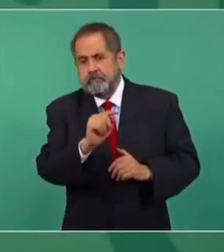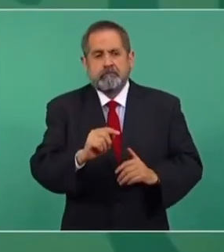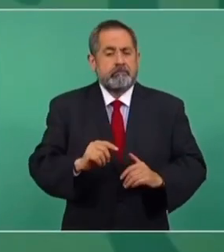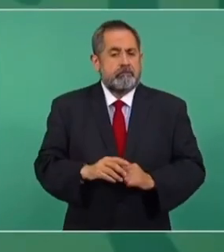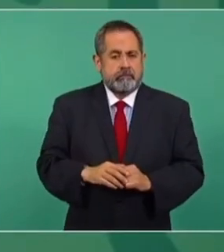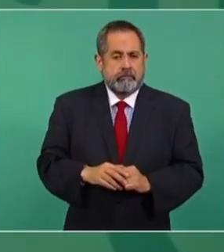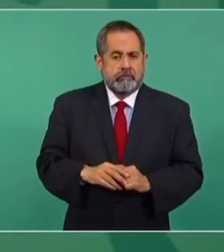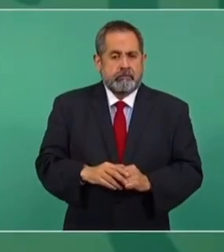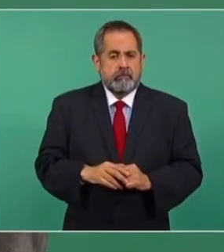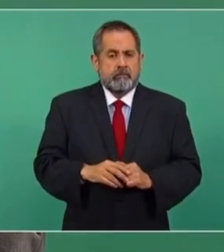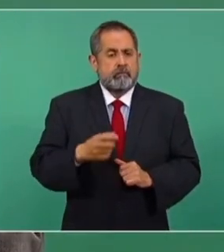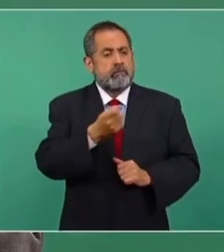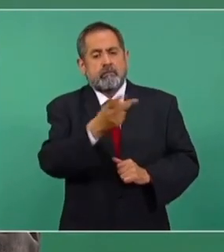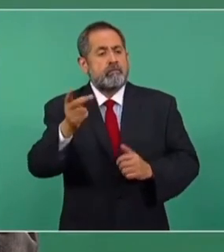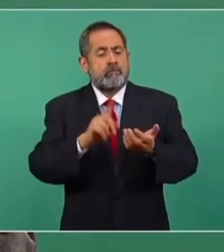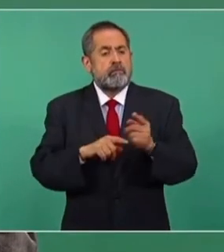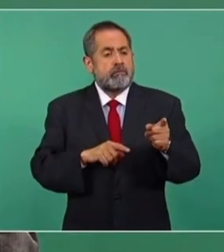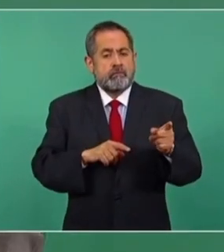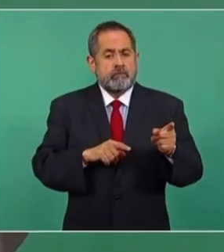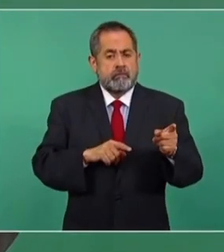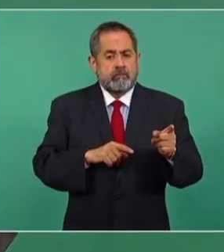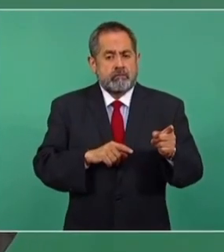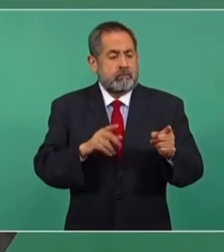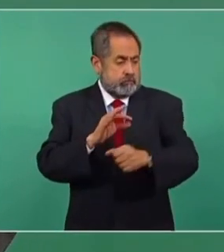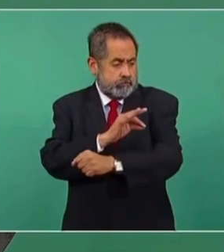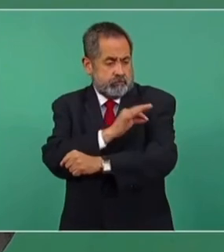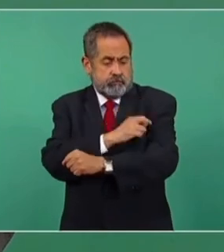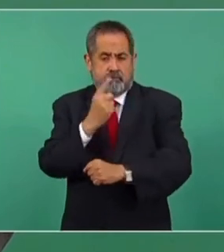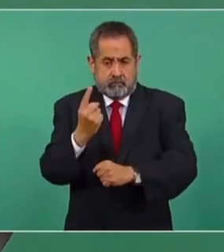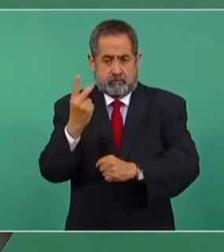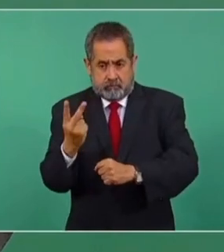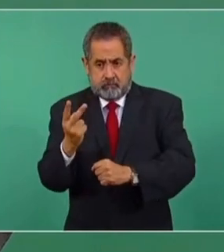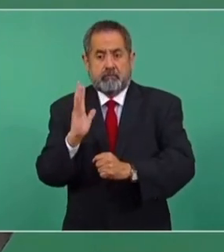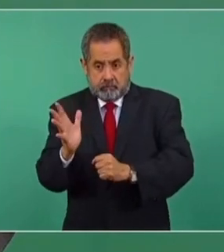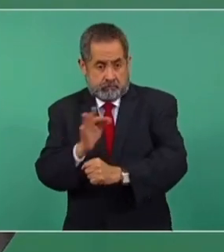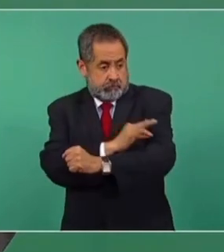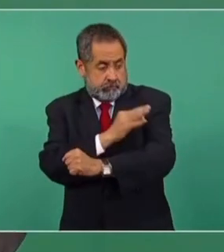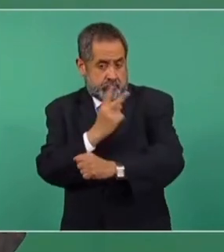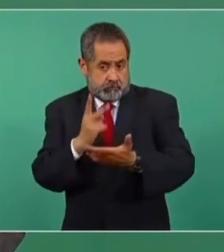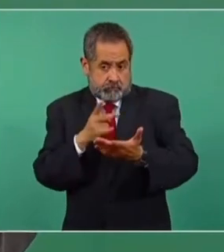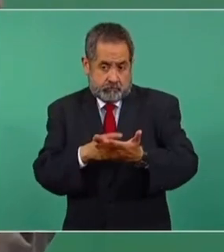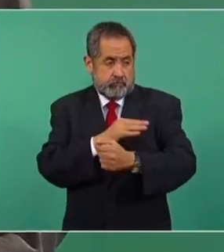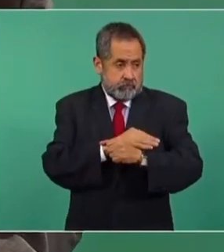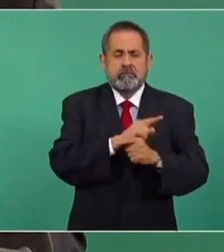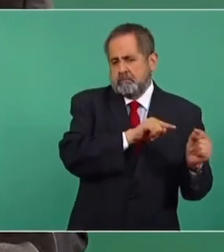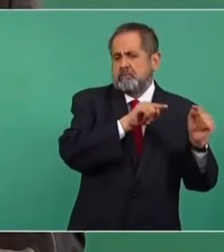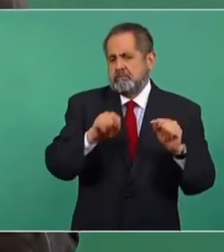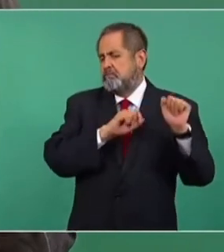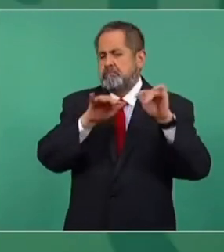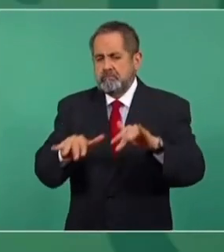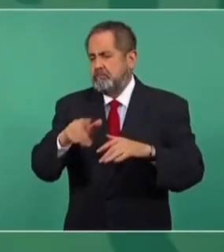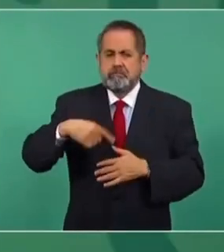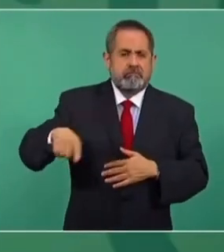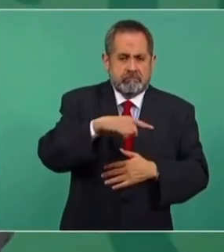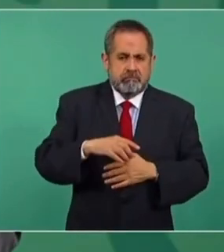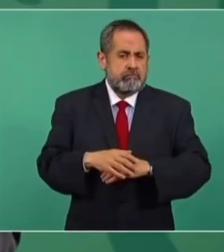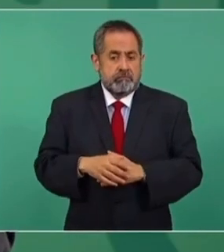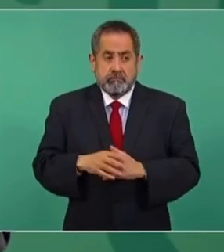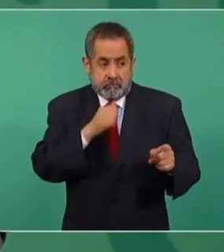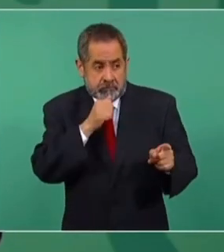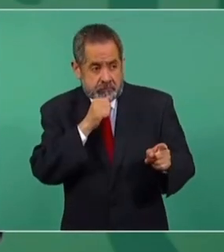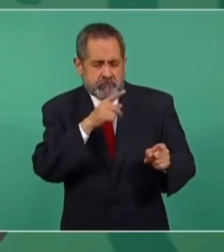prohibir, asisten los que ya tienen dos dosis, por ejemplo. Invitamos a que lo vean por las